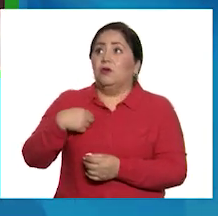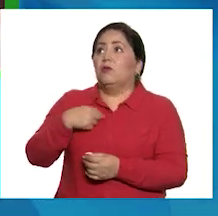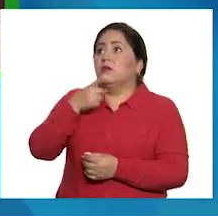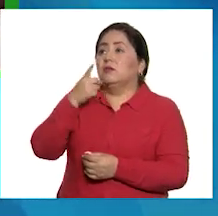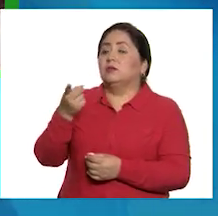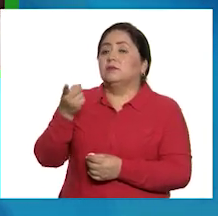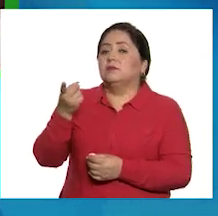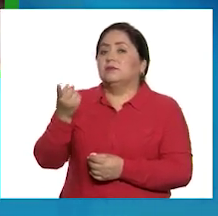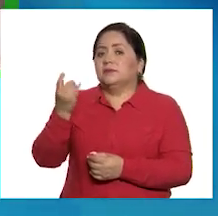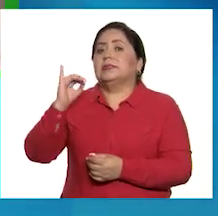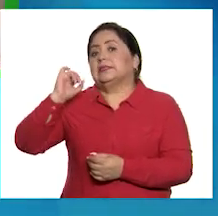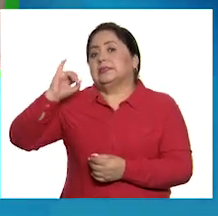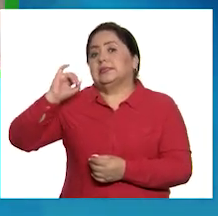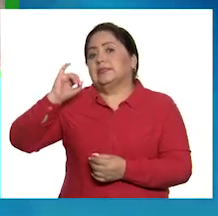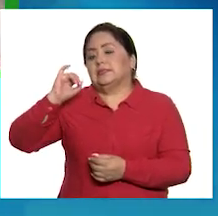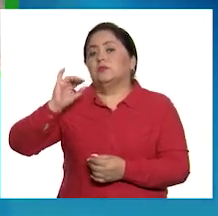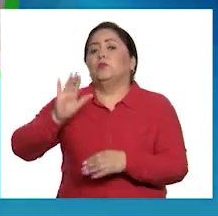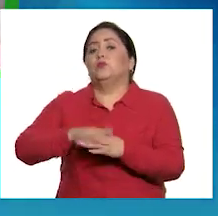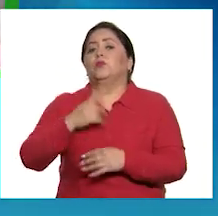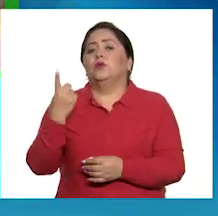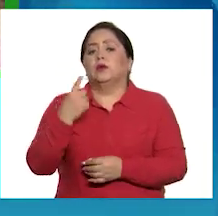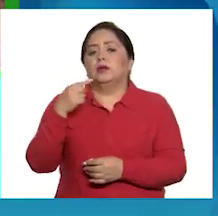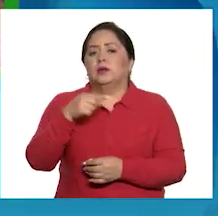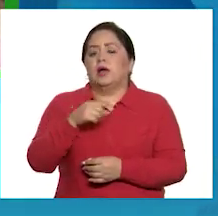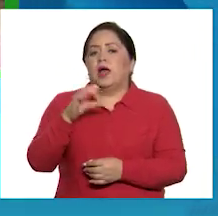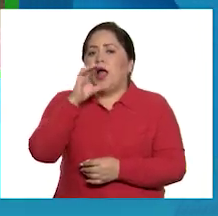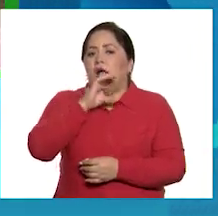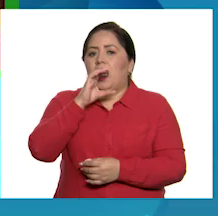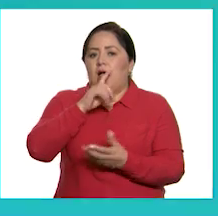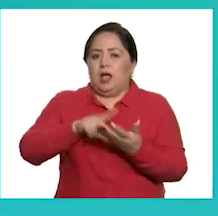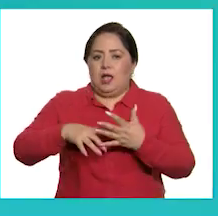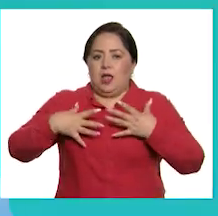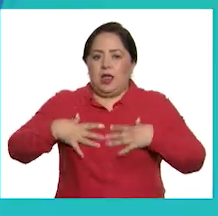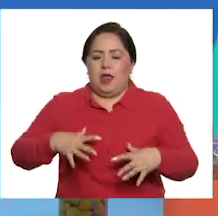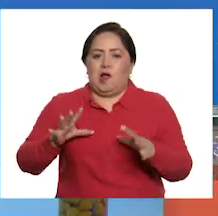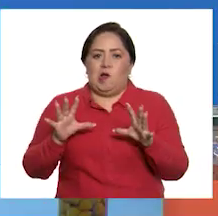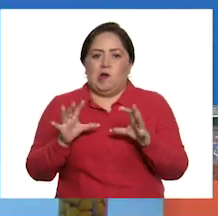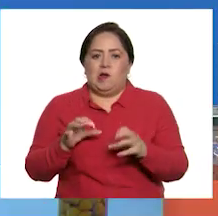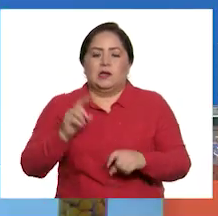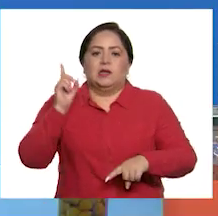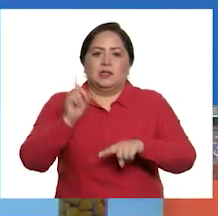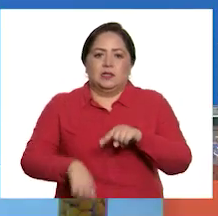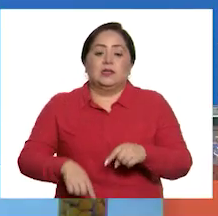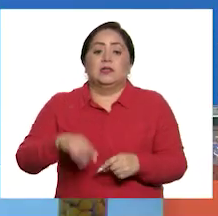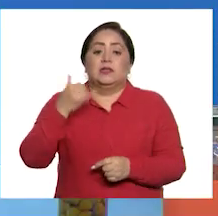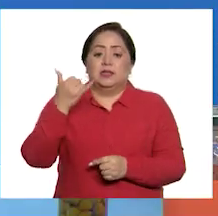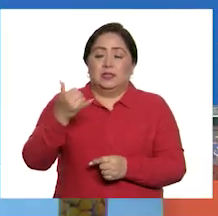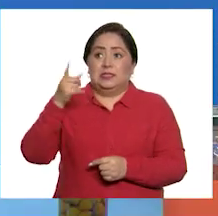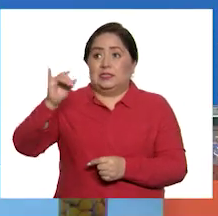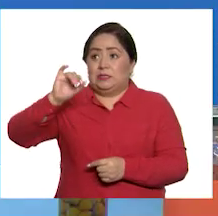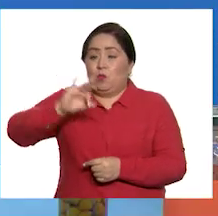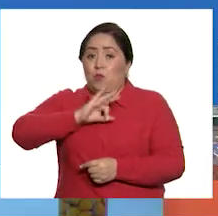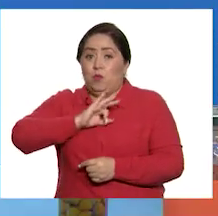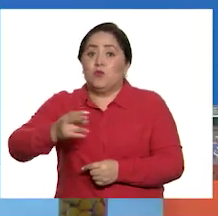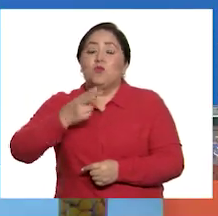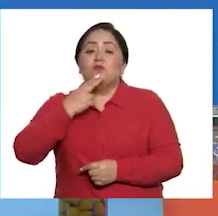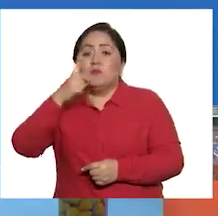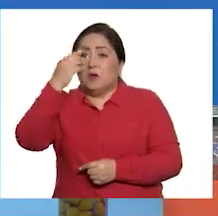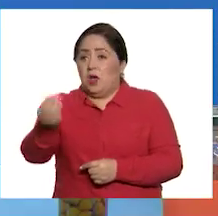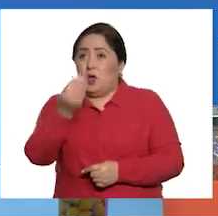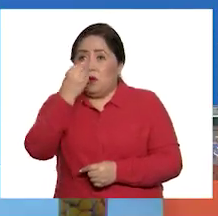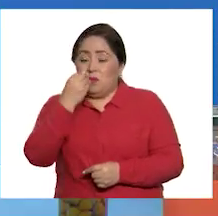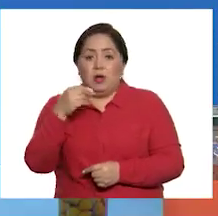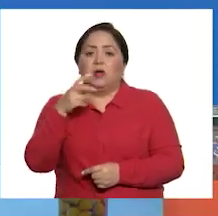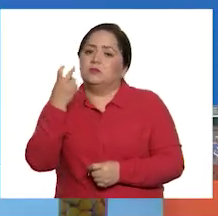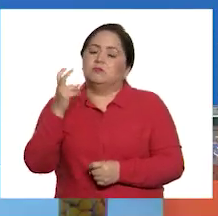respondo que sí, porque con el calor quita las arrugas de la ropa. Y a la pregunta de si se puede usar para conservar